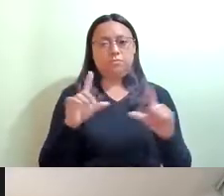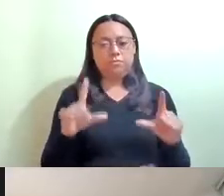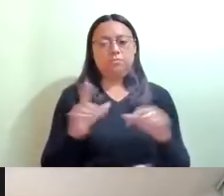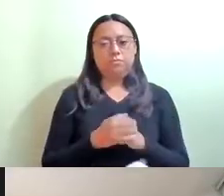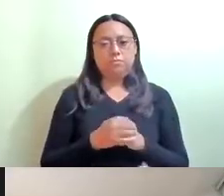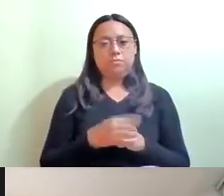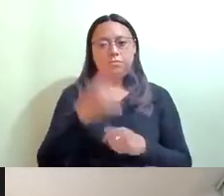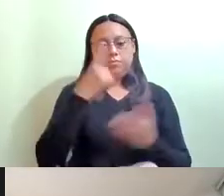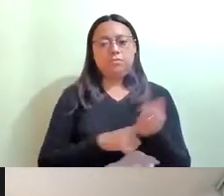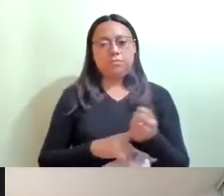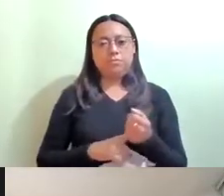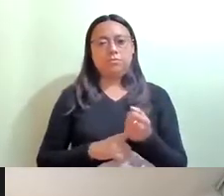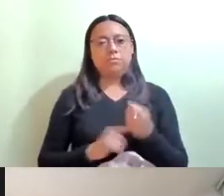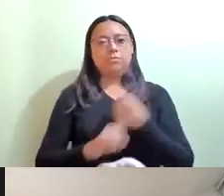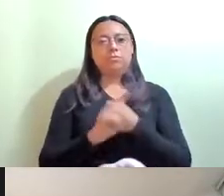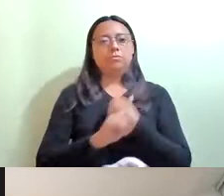de conexión. Ya está.